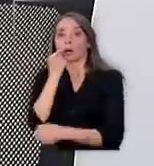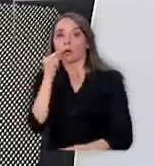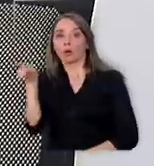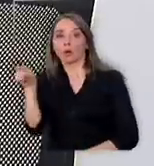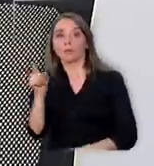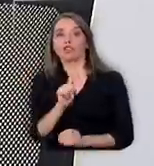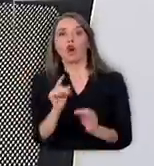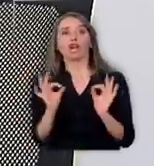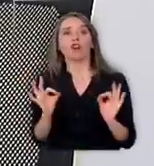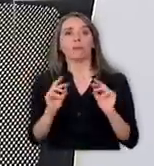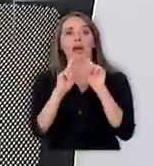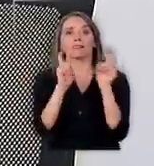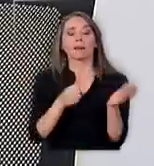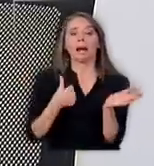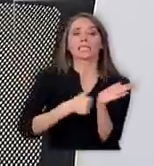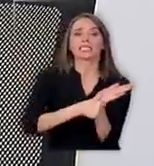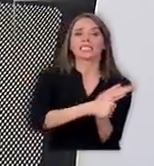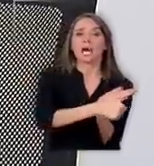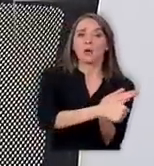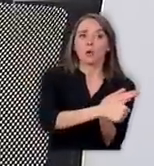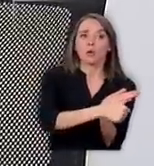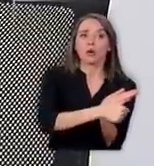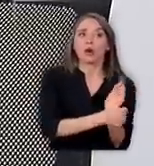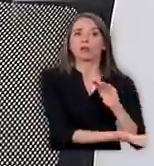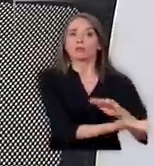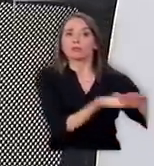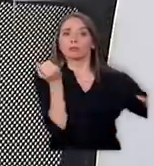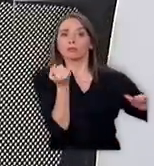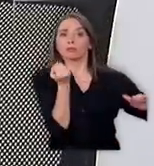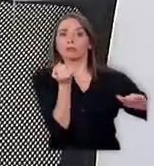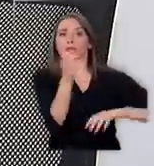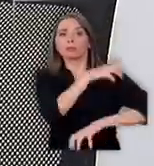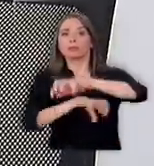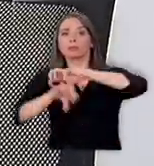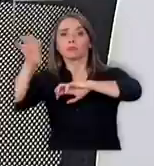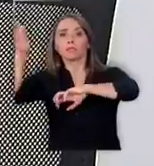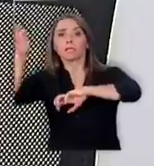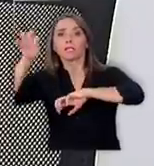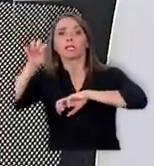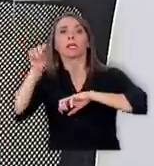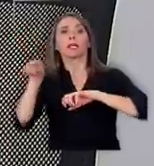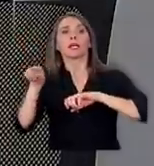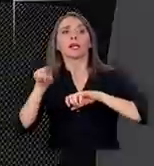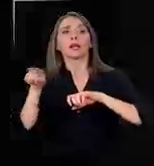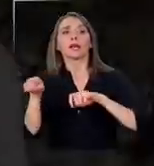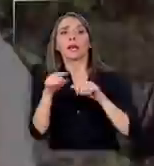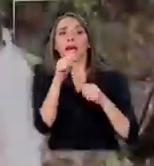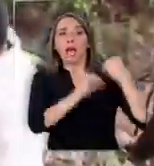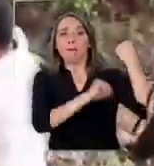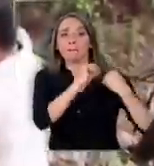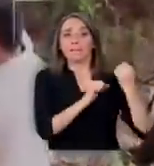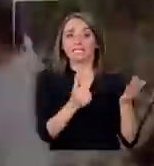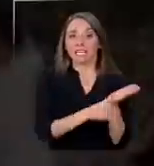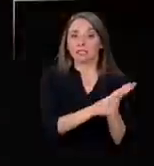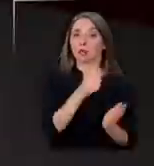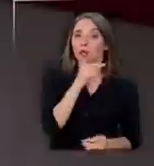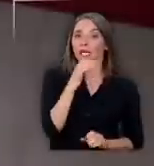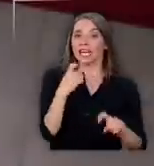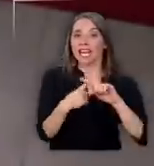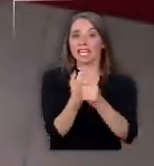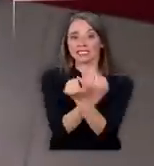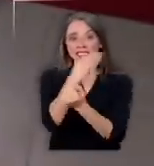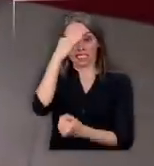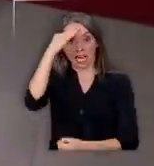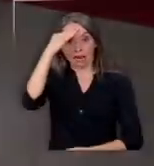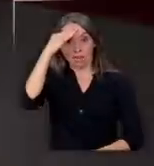en materia de seguro y que habría hecho sí o sí generar sospechas en la compañía. La muerte de la ex carabinero